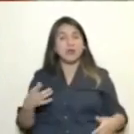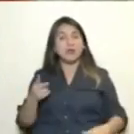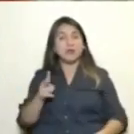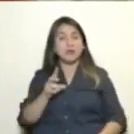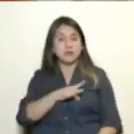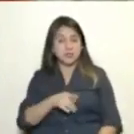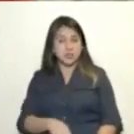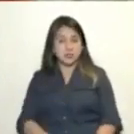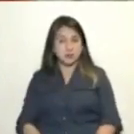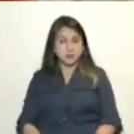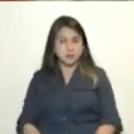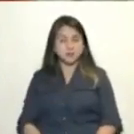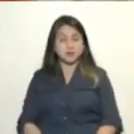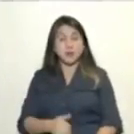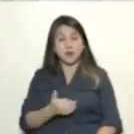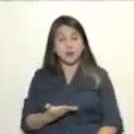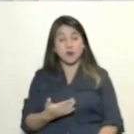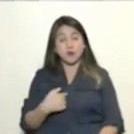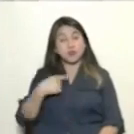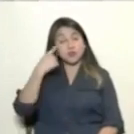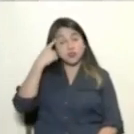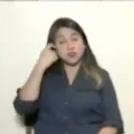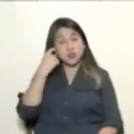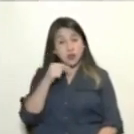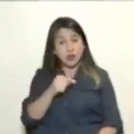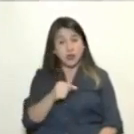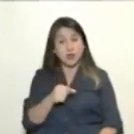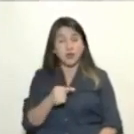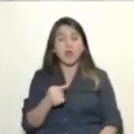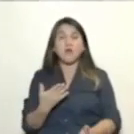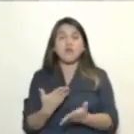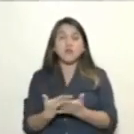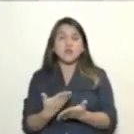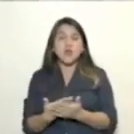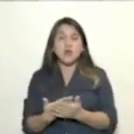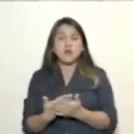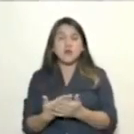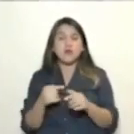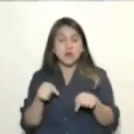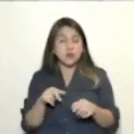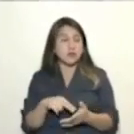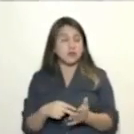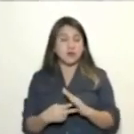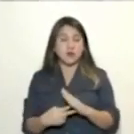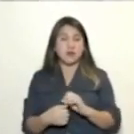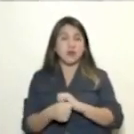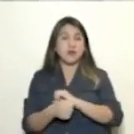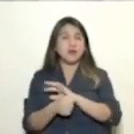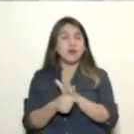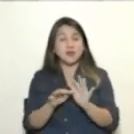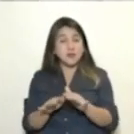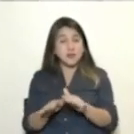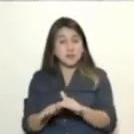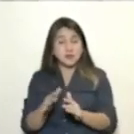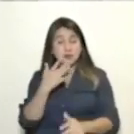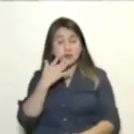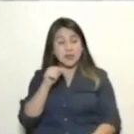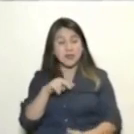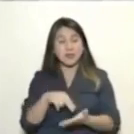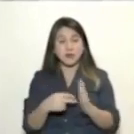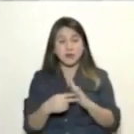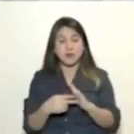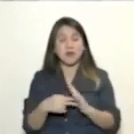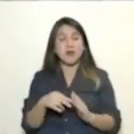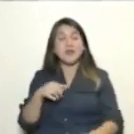Chile? Bueno, yo creo que aquí aprovechemos entonces esta crisis. Porque esta crisis